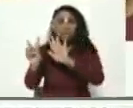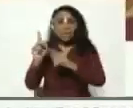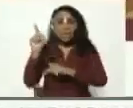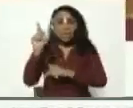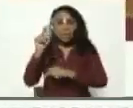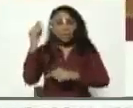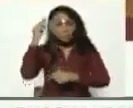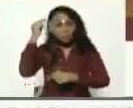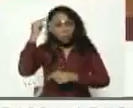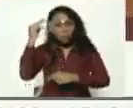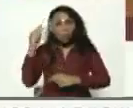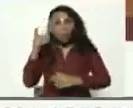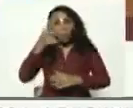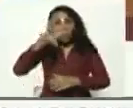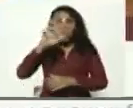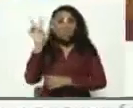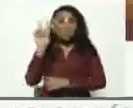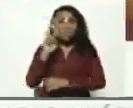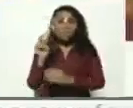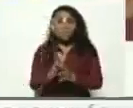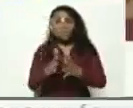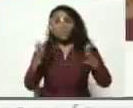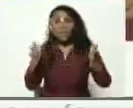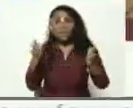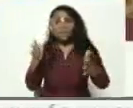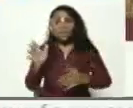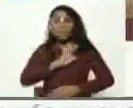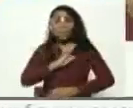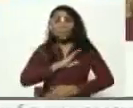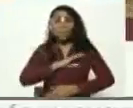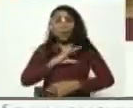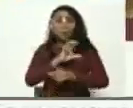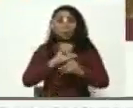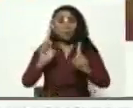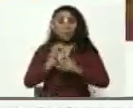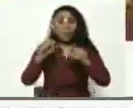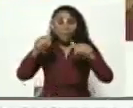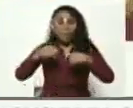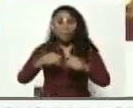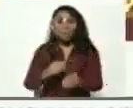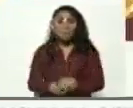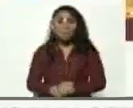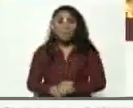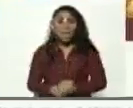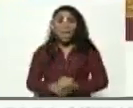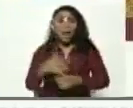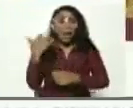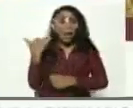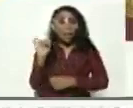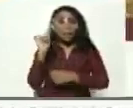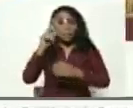venezolano alberga los grandes tesoros de nuestro patrimonio histórico y cultural. Acá se encuentra